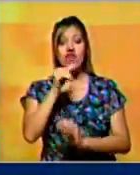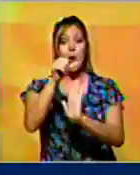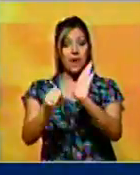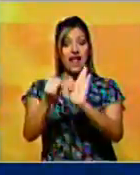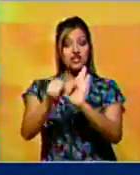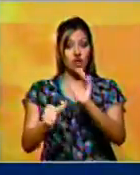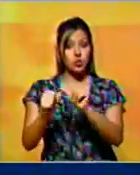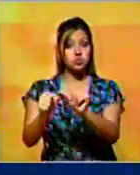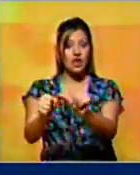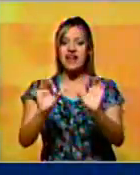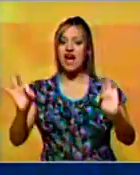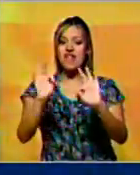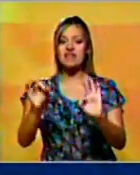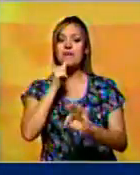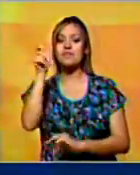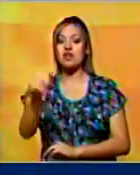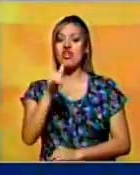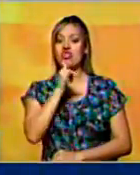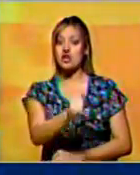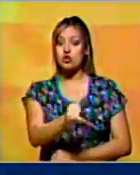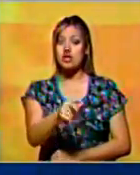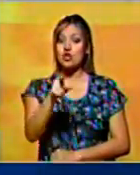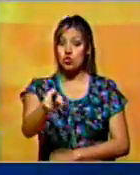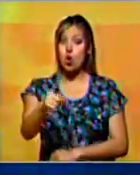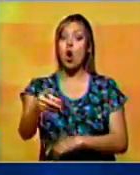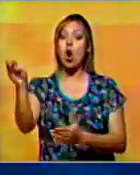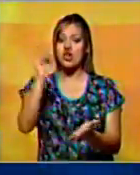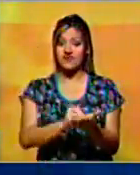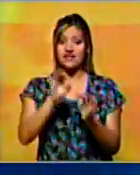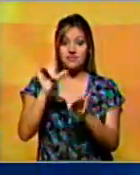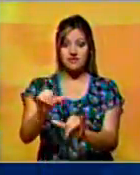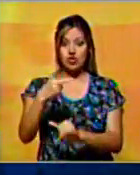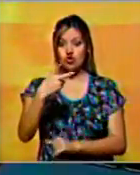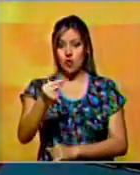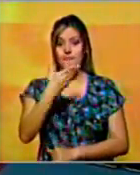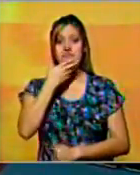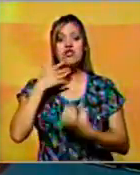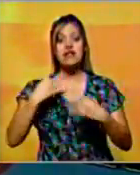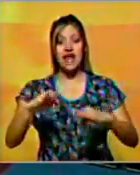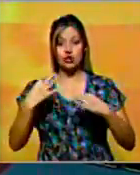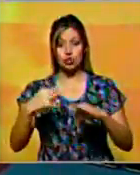operando sin que nadie lo denuncie. No seas tú la próxima víctima. Al natural es mejor.